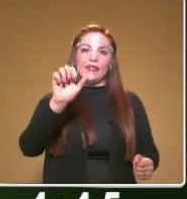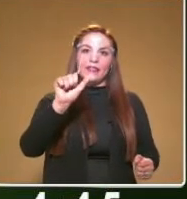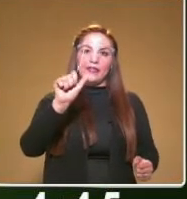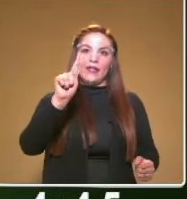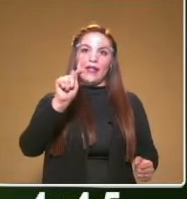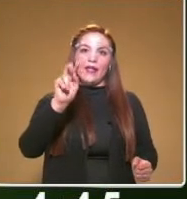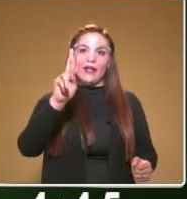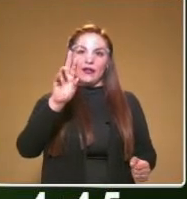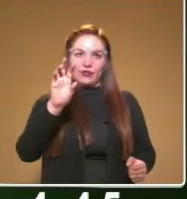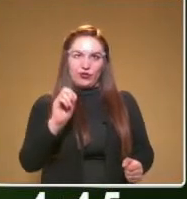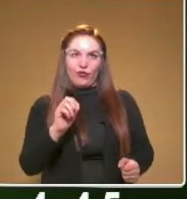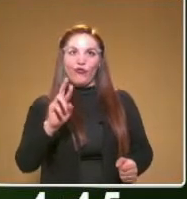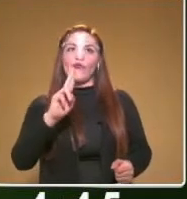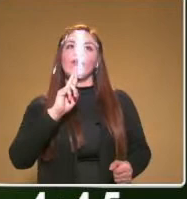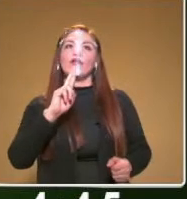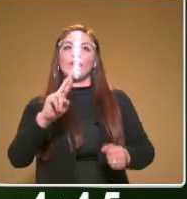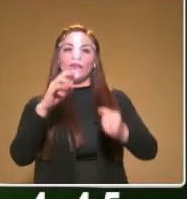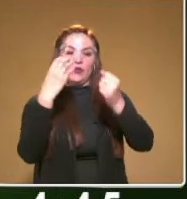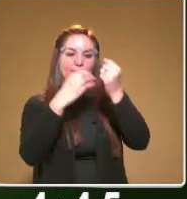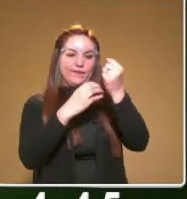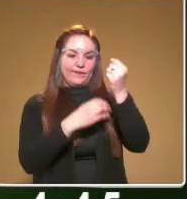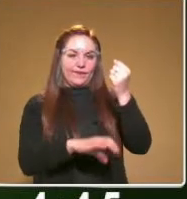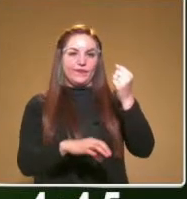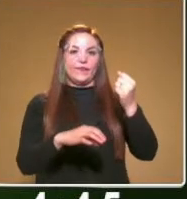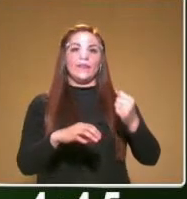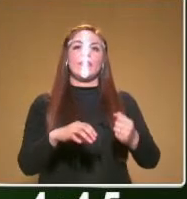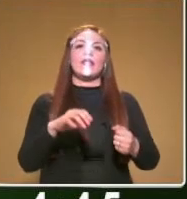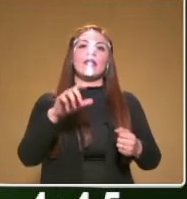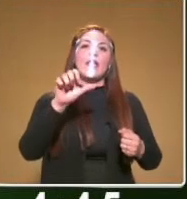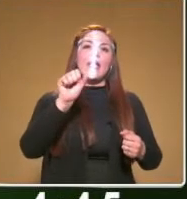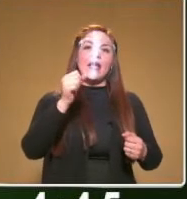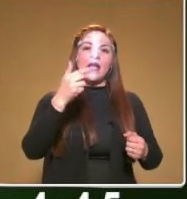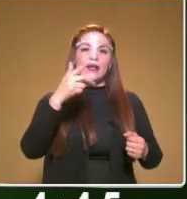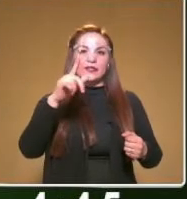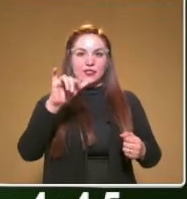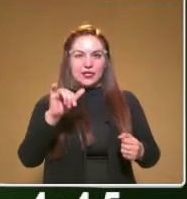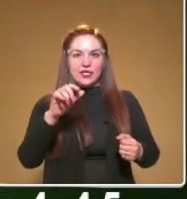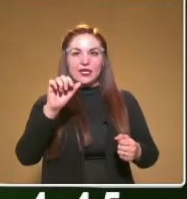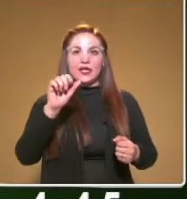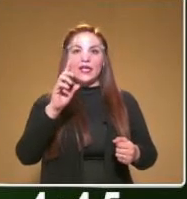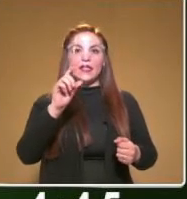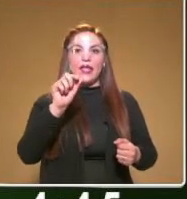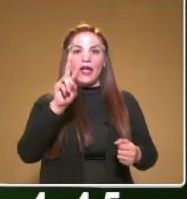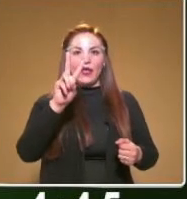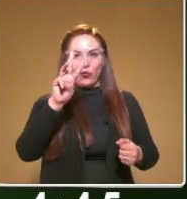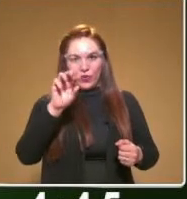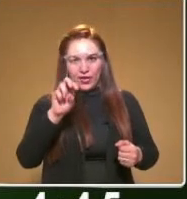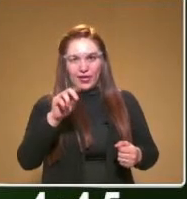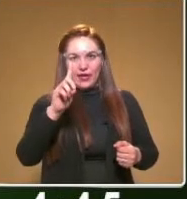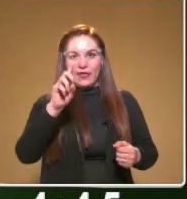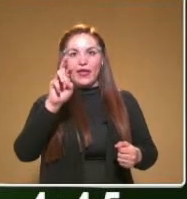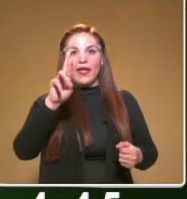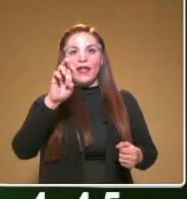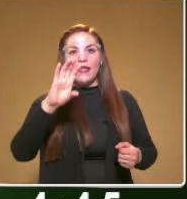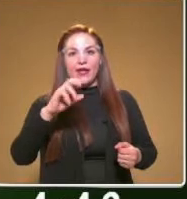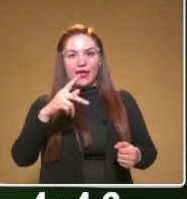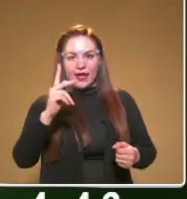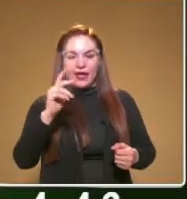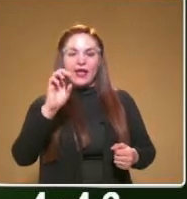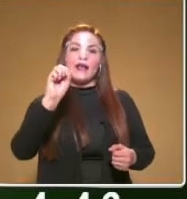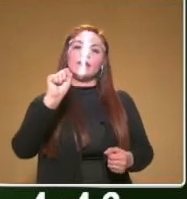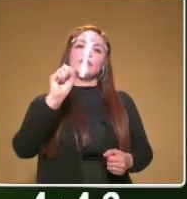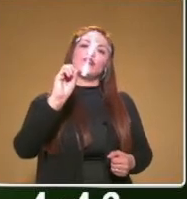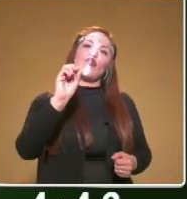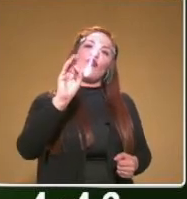de manera correcta Luis, Ashley, Darwin, Derek, y continuamos con comentarios como Sofía,